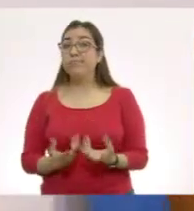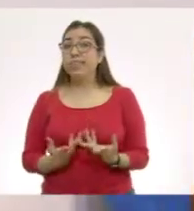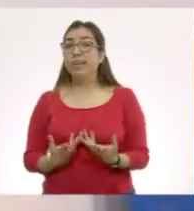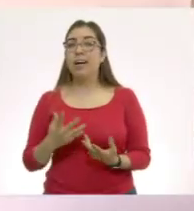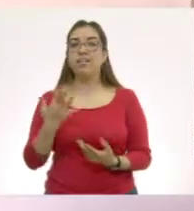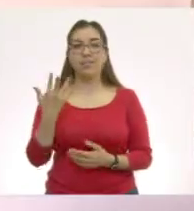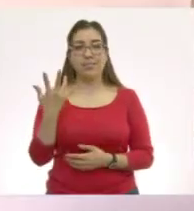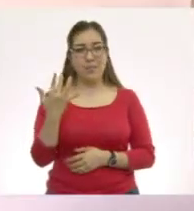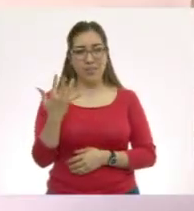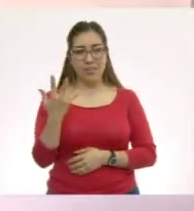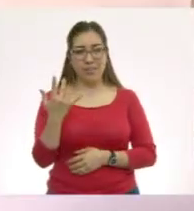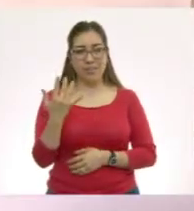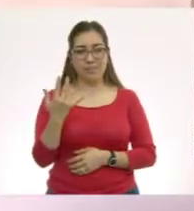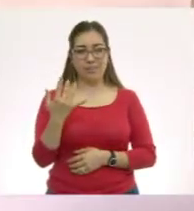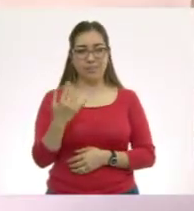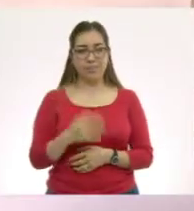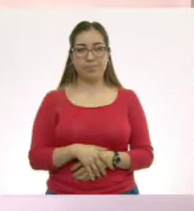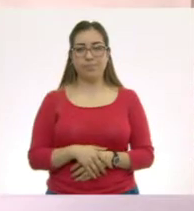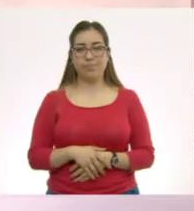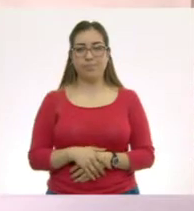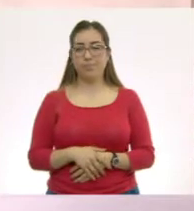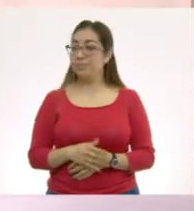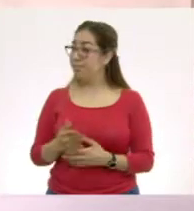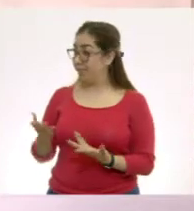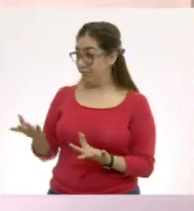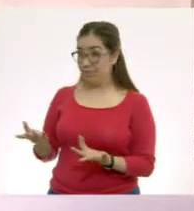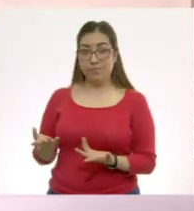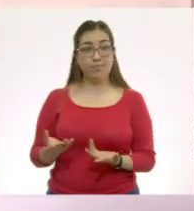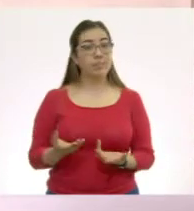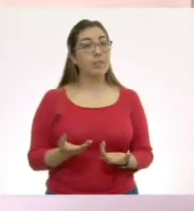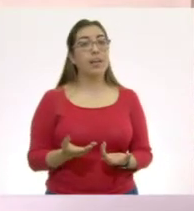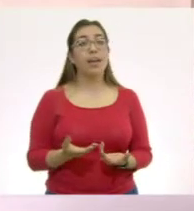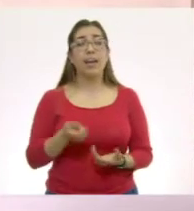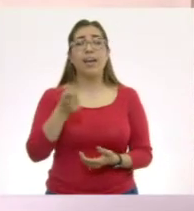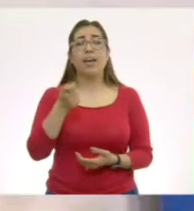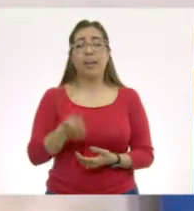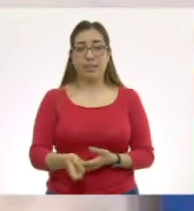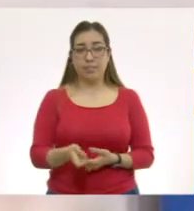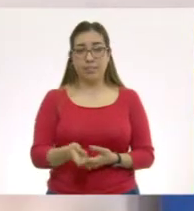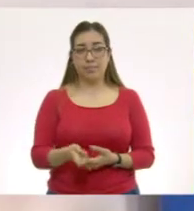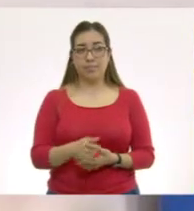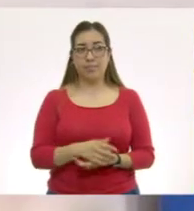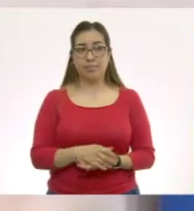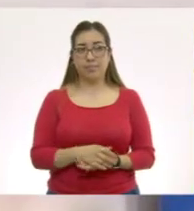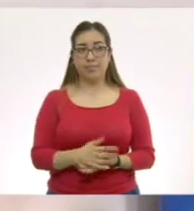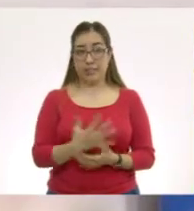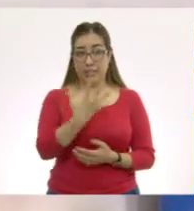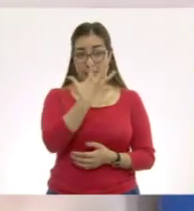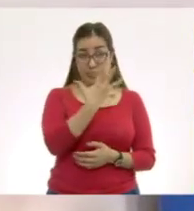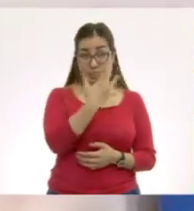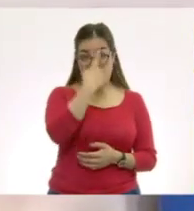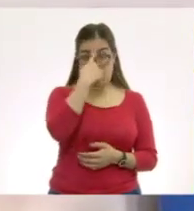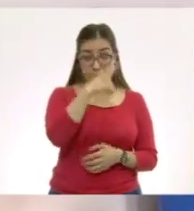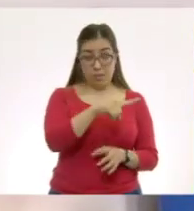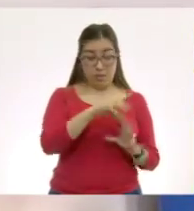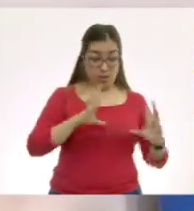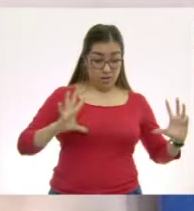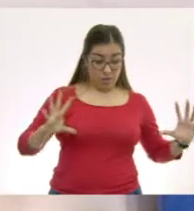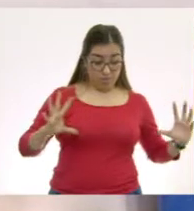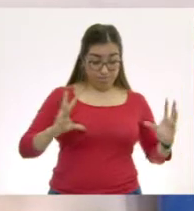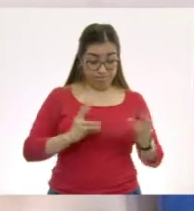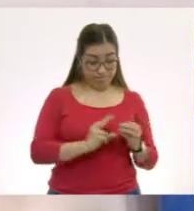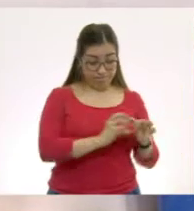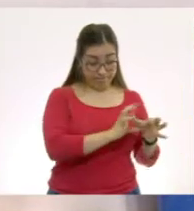50. Niñas y niños, quiere decir que el 5 para construir la